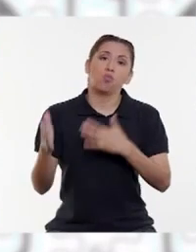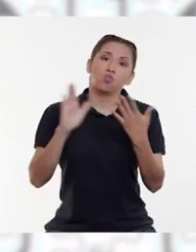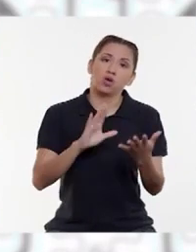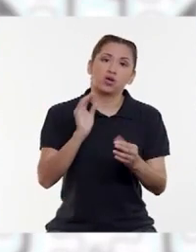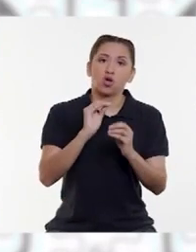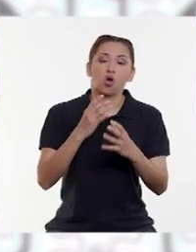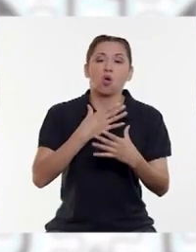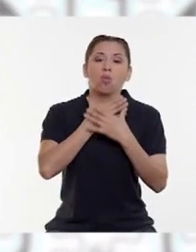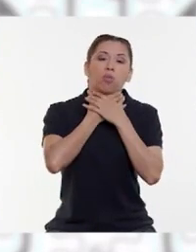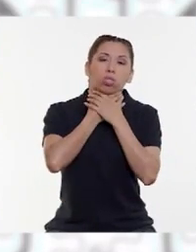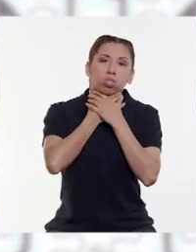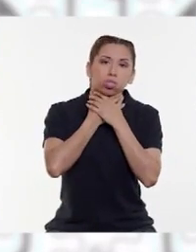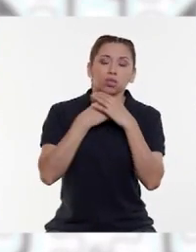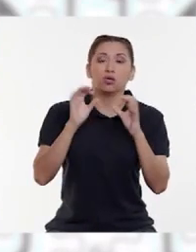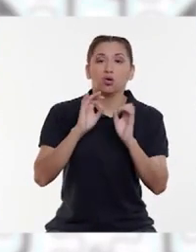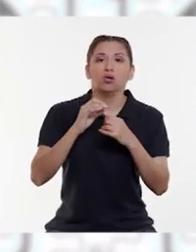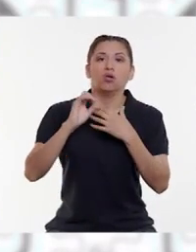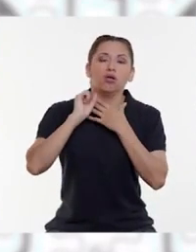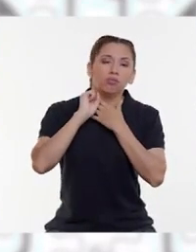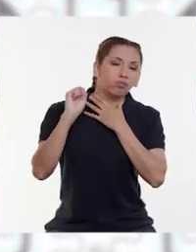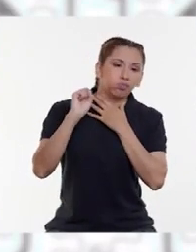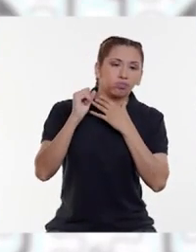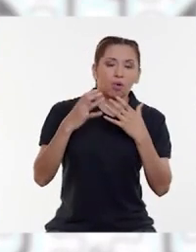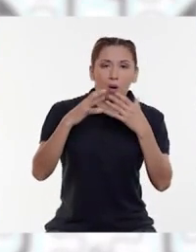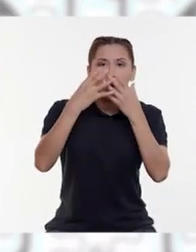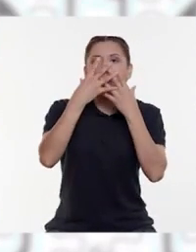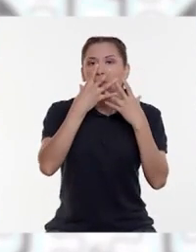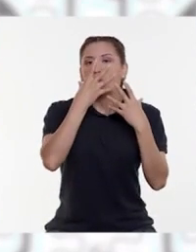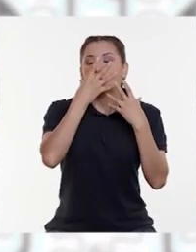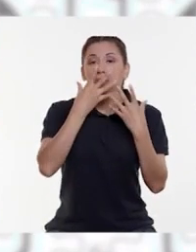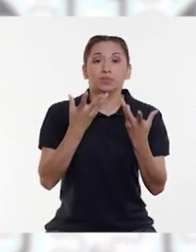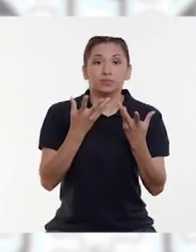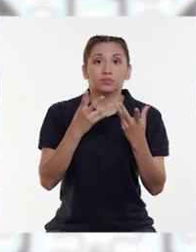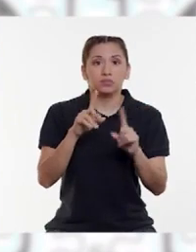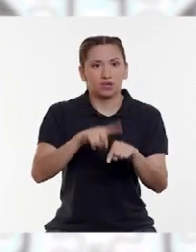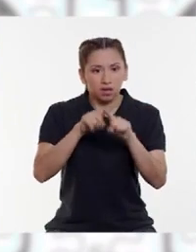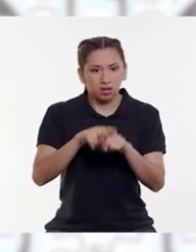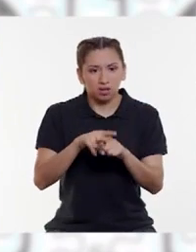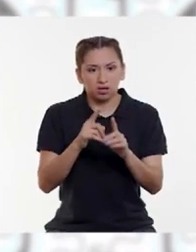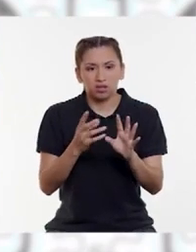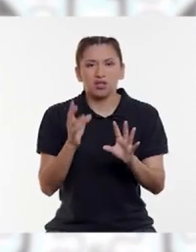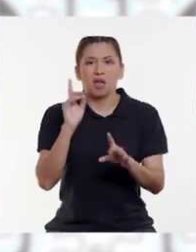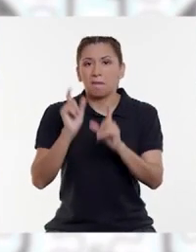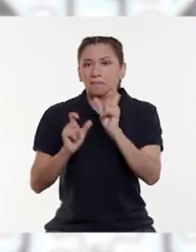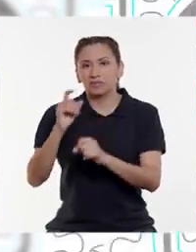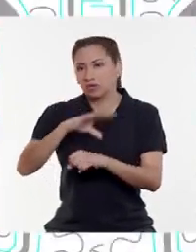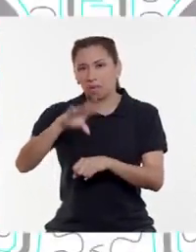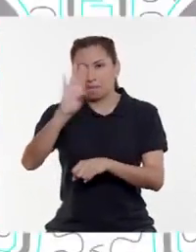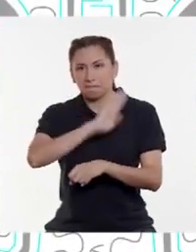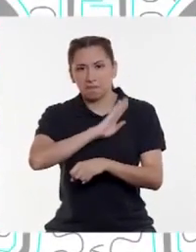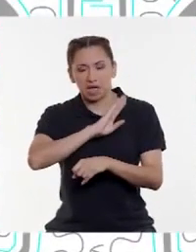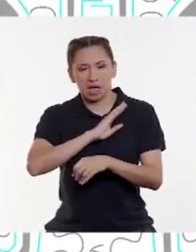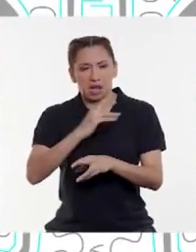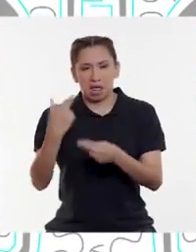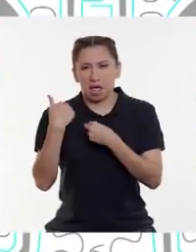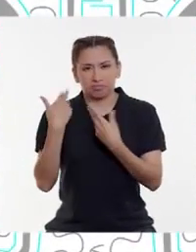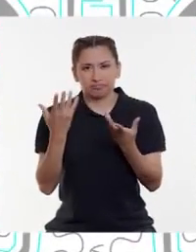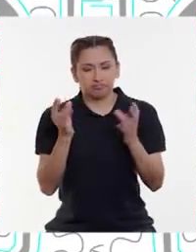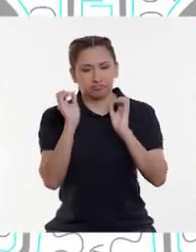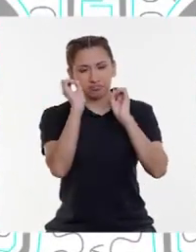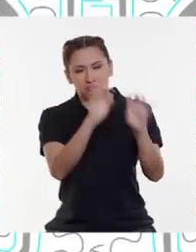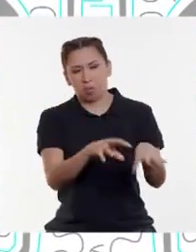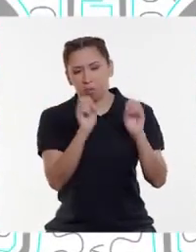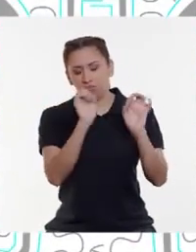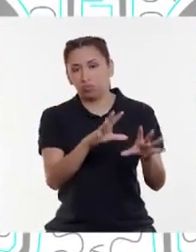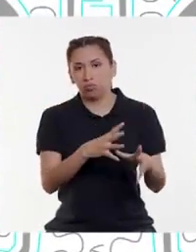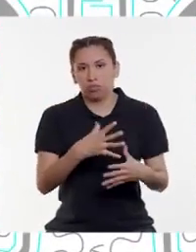o quedar atrapados en bolsas o recipientes de plástico que fueron desechados de manera irresponsable. Por eso, si utilizamos plásticos